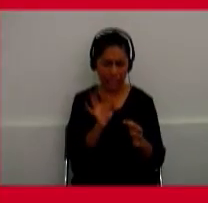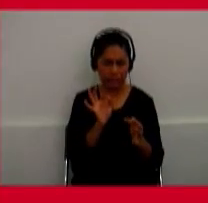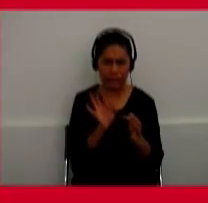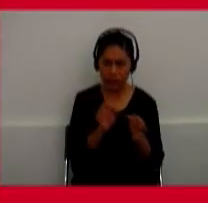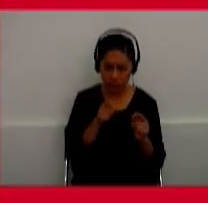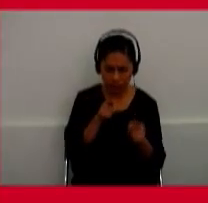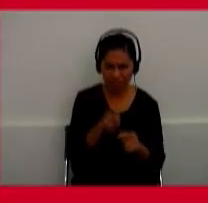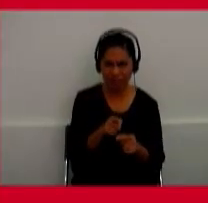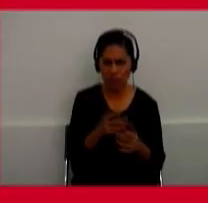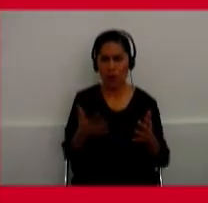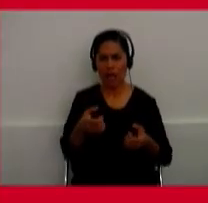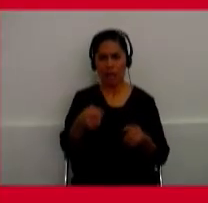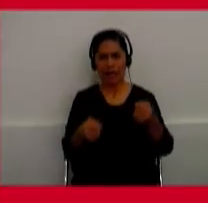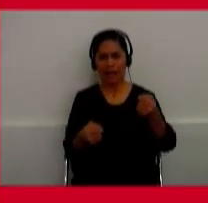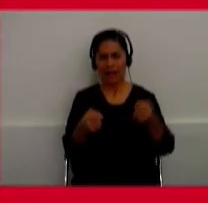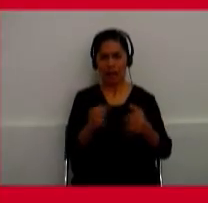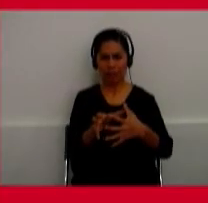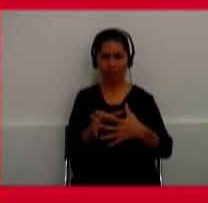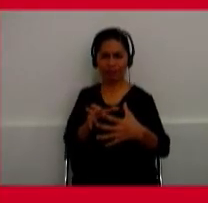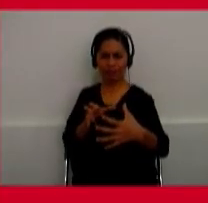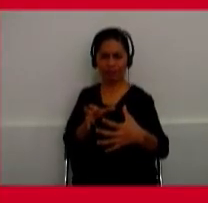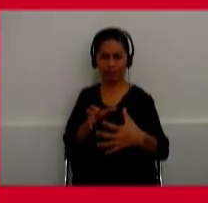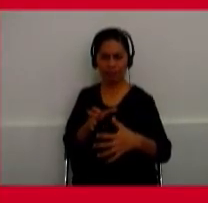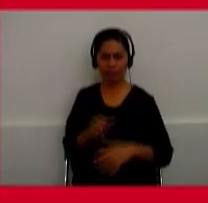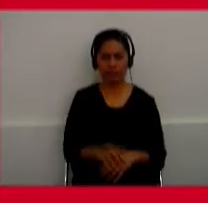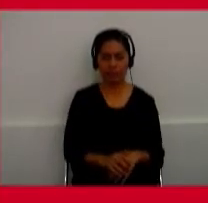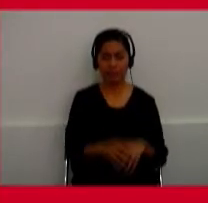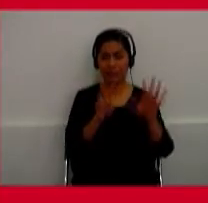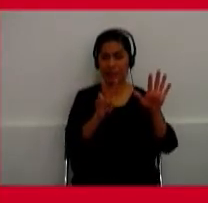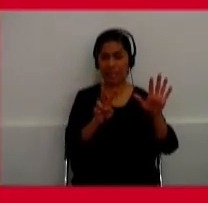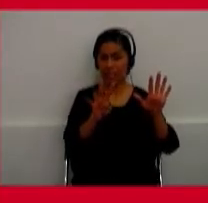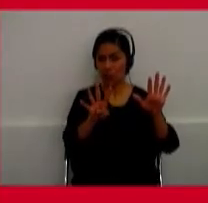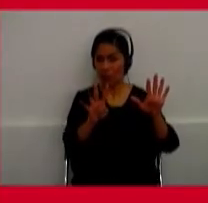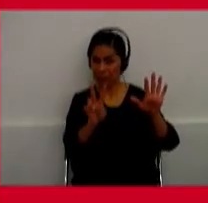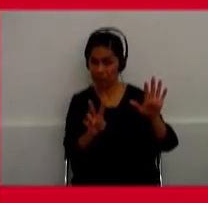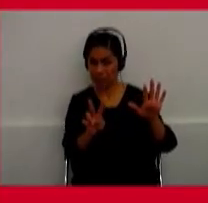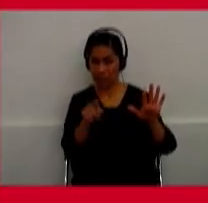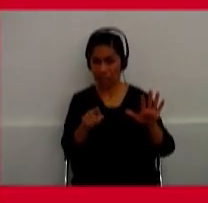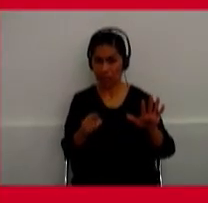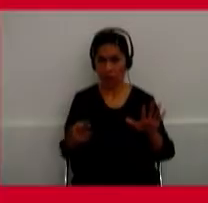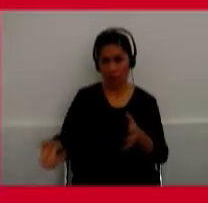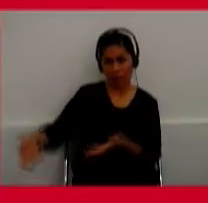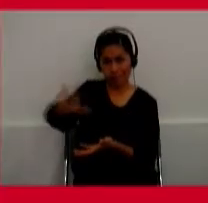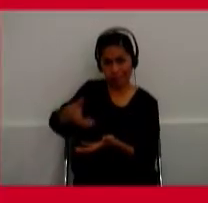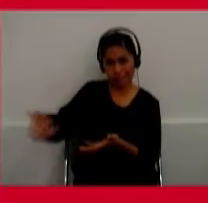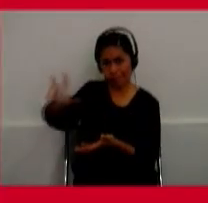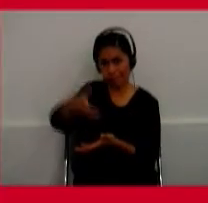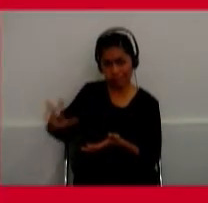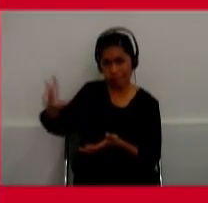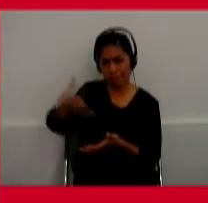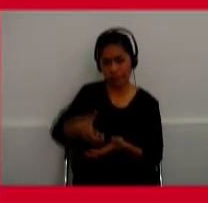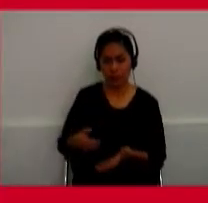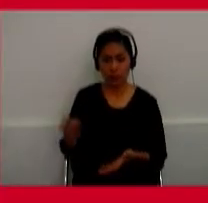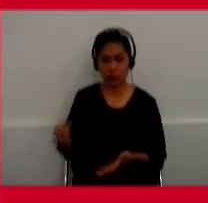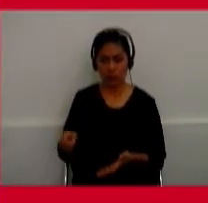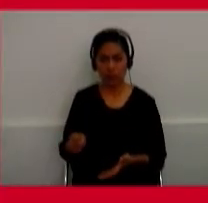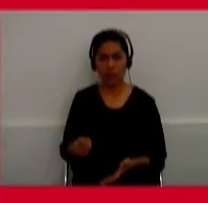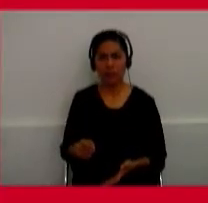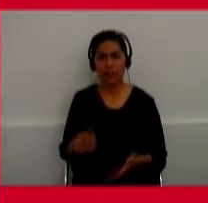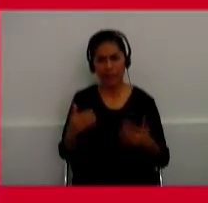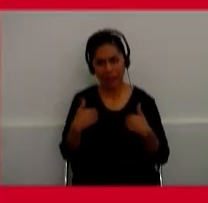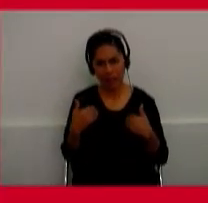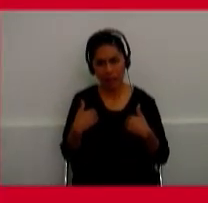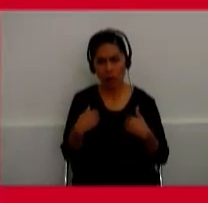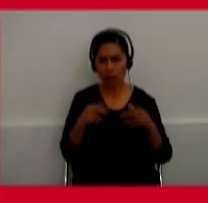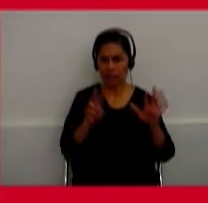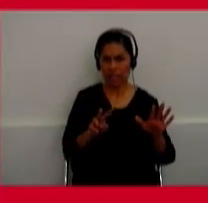los camiones 797 de nuestra flota de acarreo. Nosotros tenemos 28 camiones 797F,